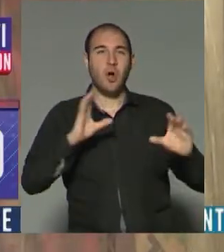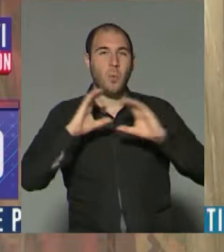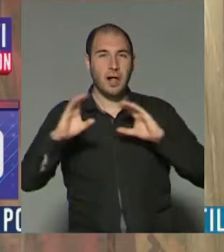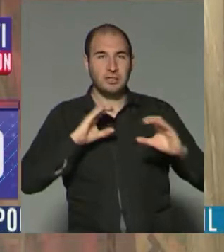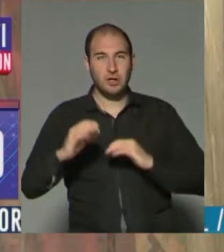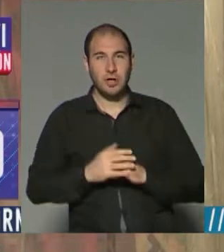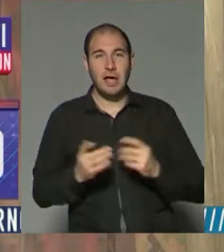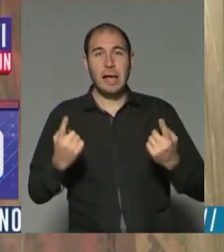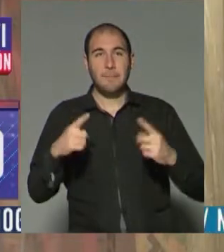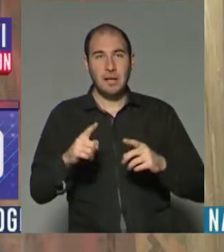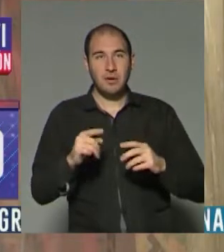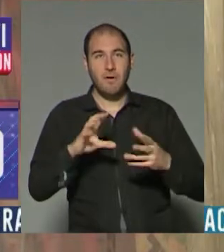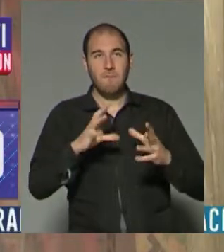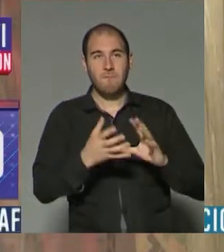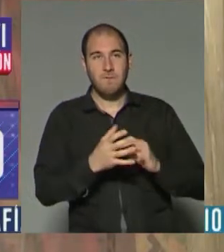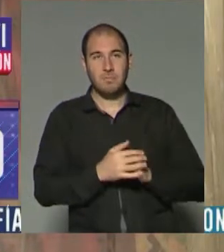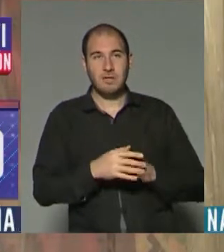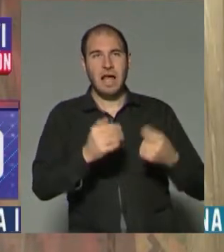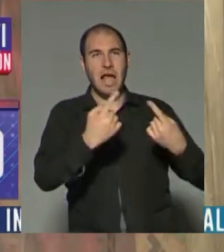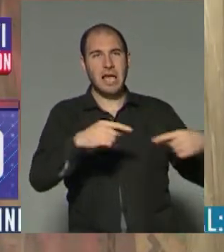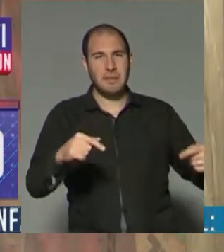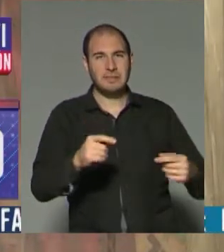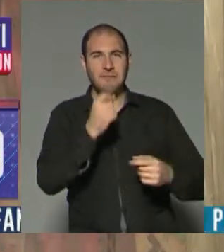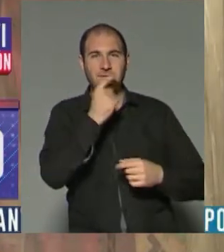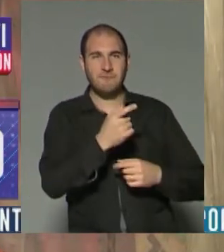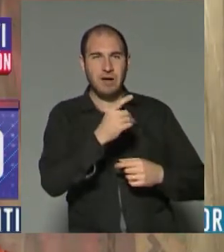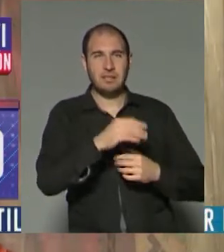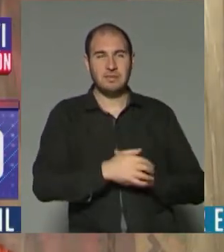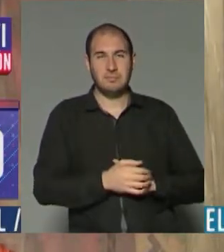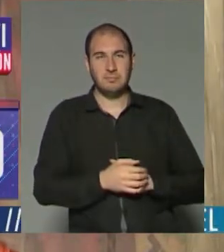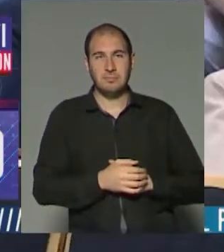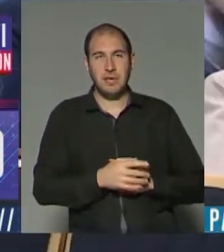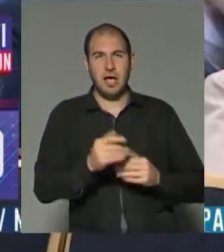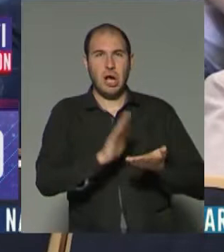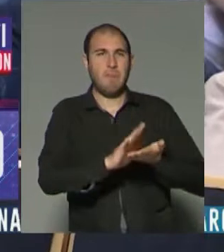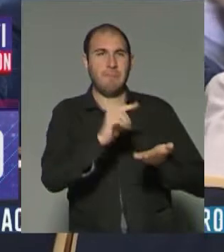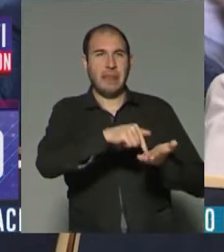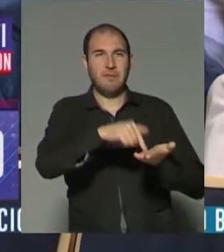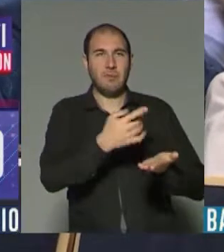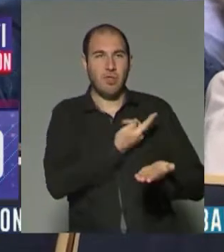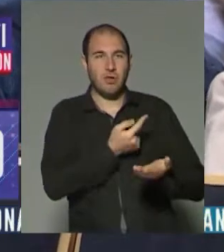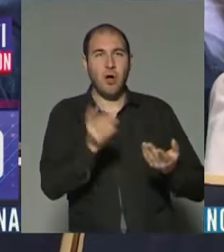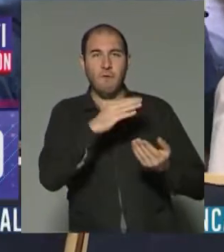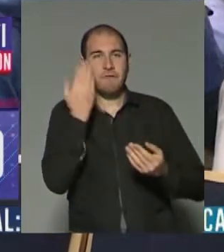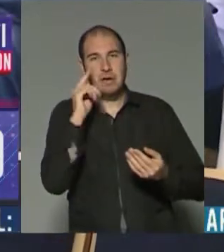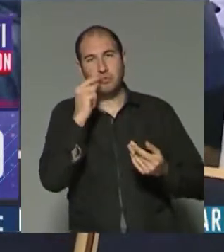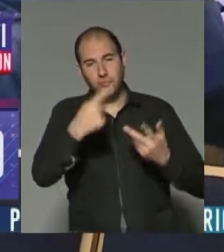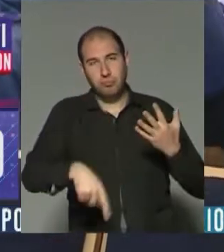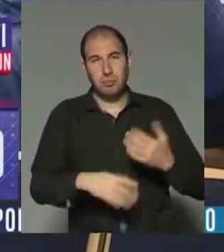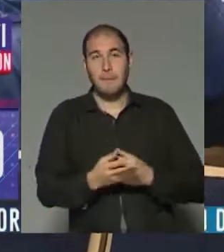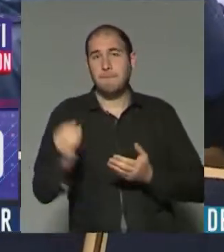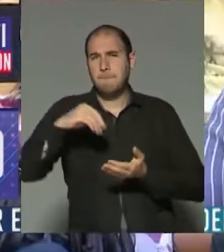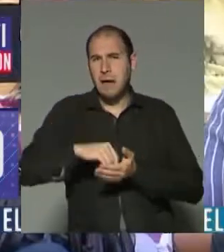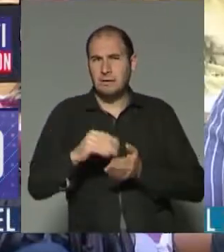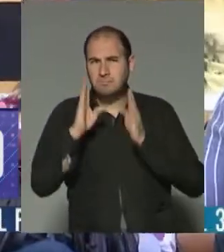comunicación, pero no tanto desde la perspectiva de las herramientas en sí o de las plataformas o de las redes sociales, sino